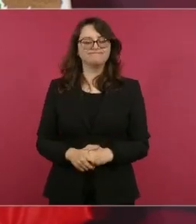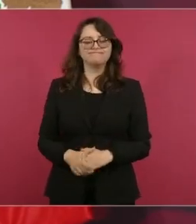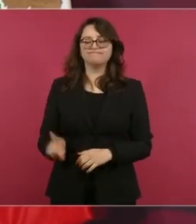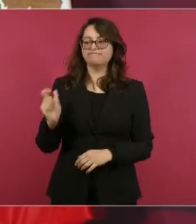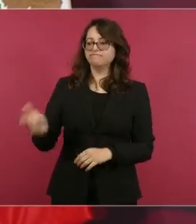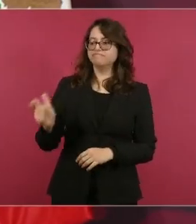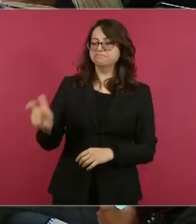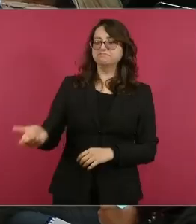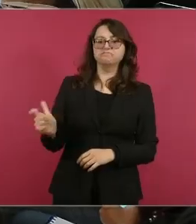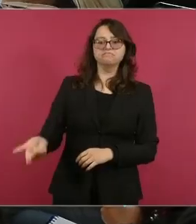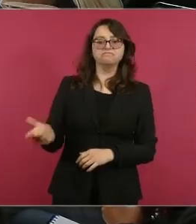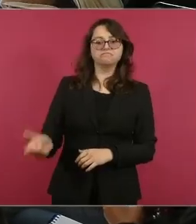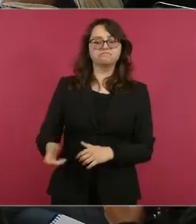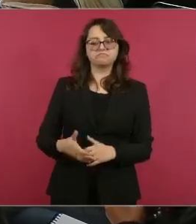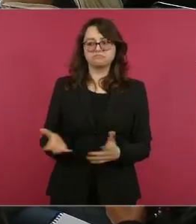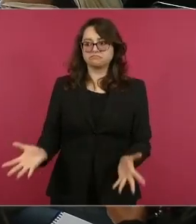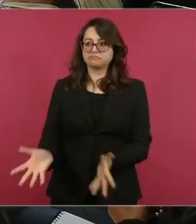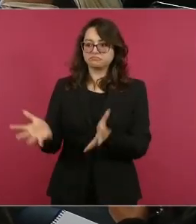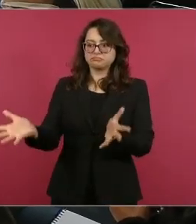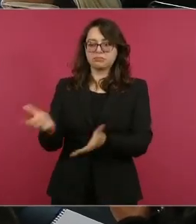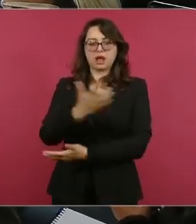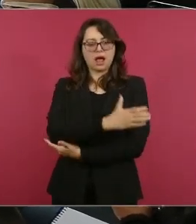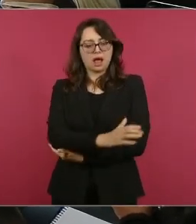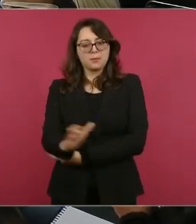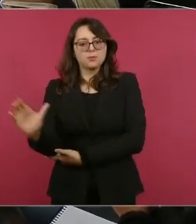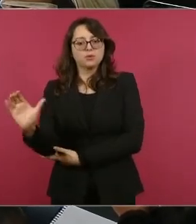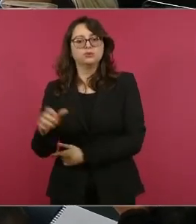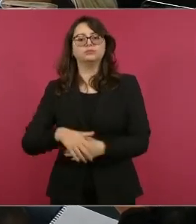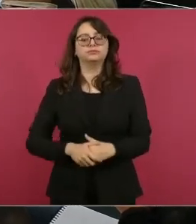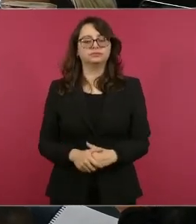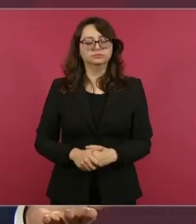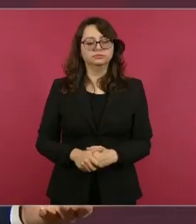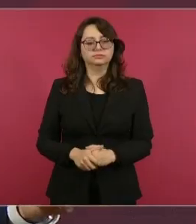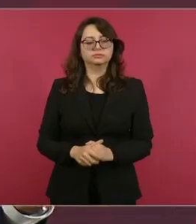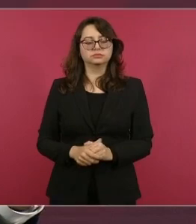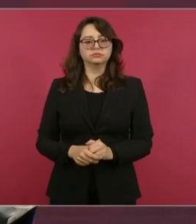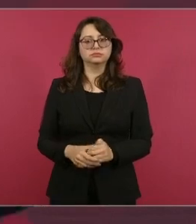80 mil, eso nunca. Bueno,